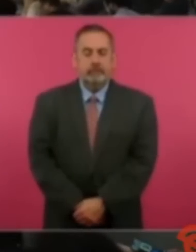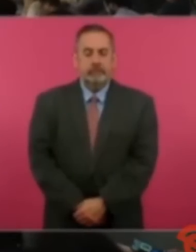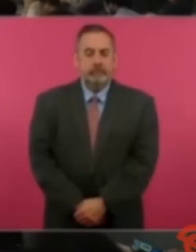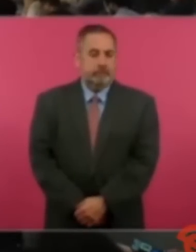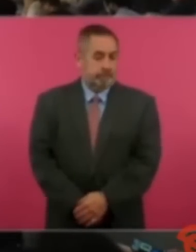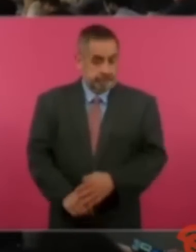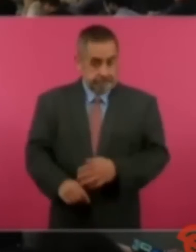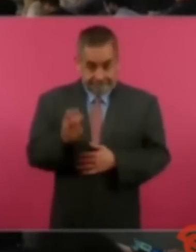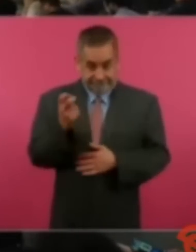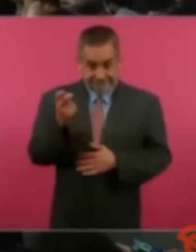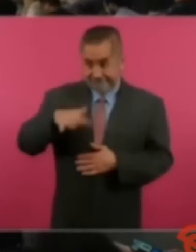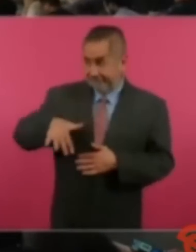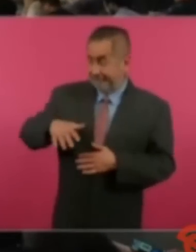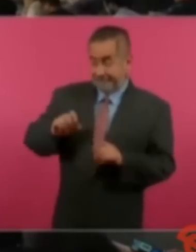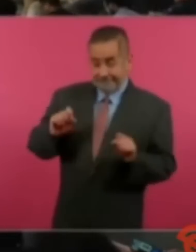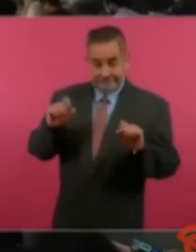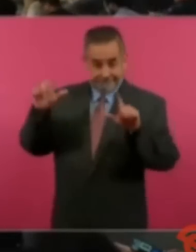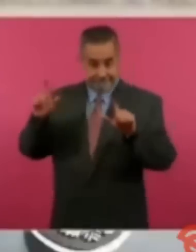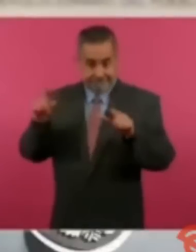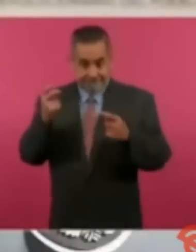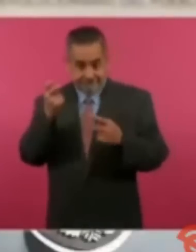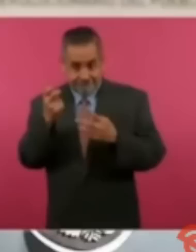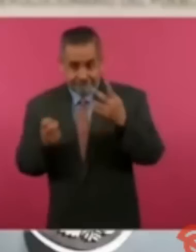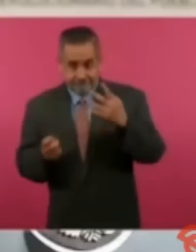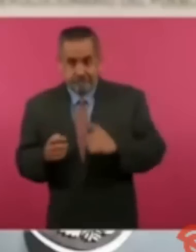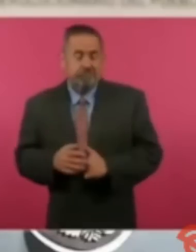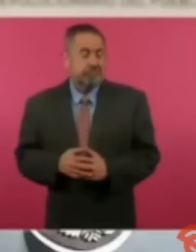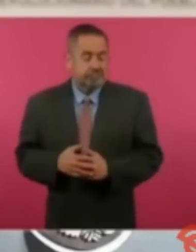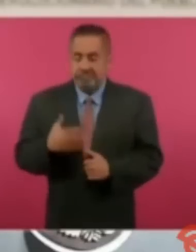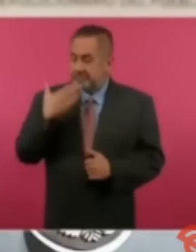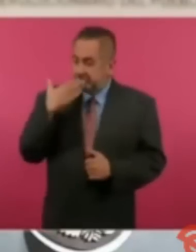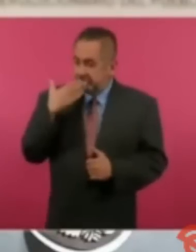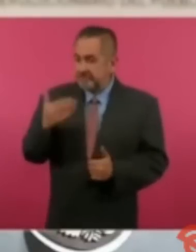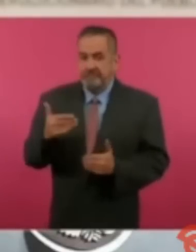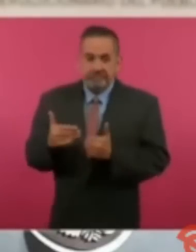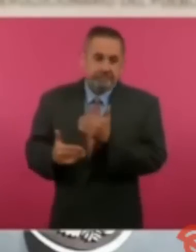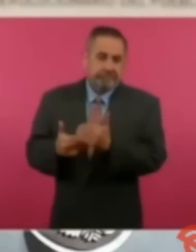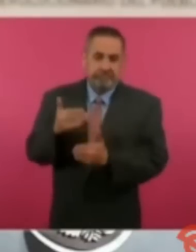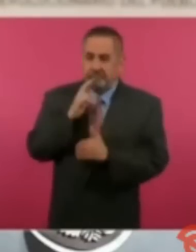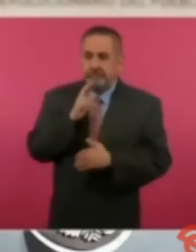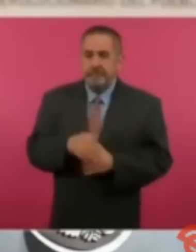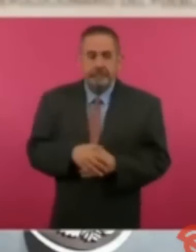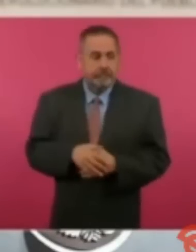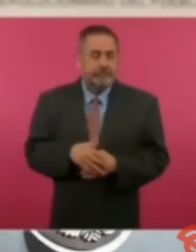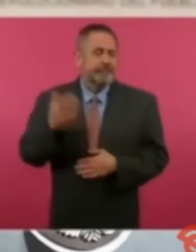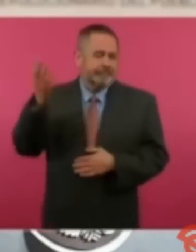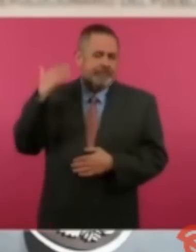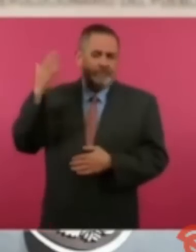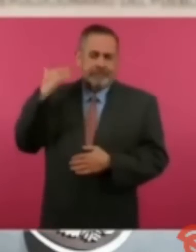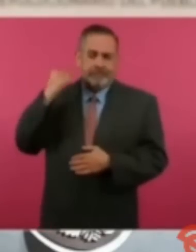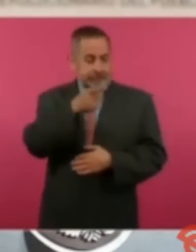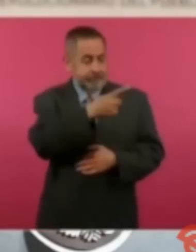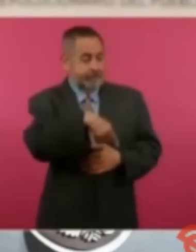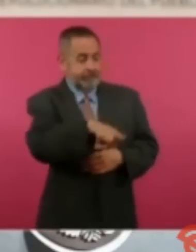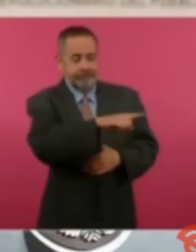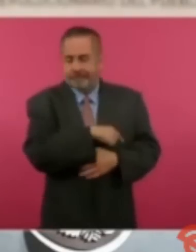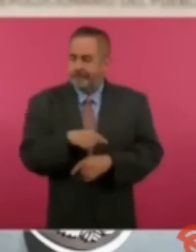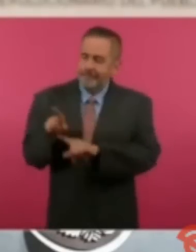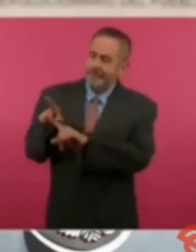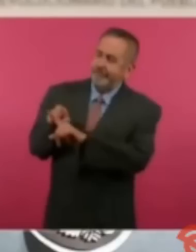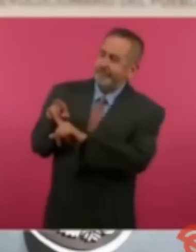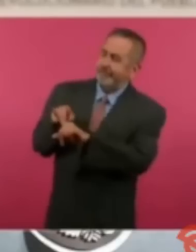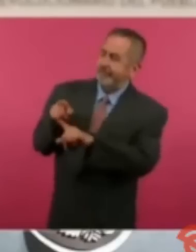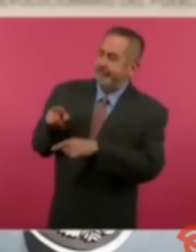Pues eso está dando resultados. Se burlaban lo